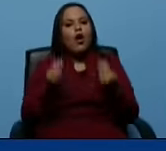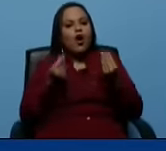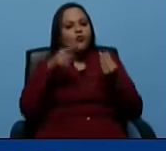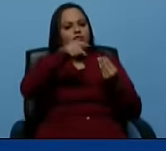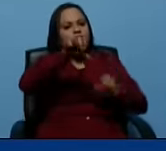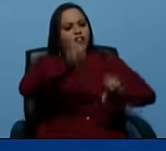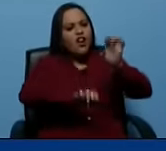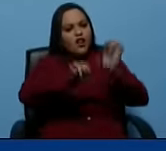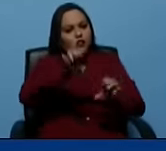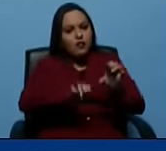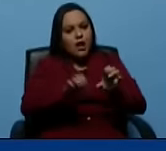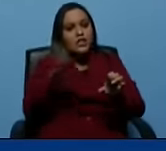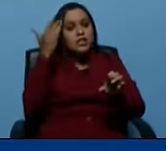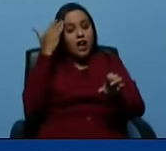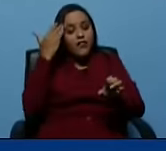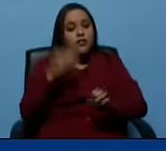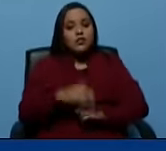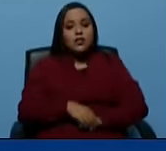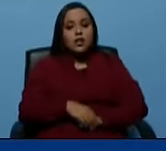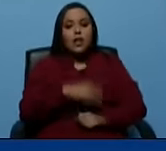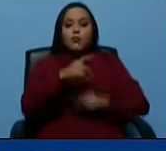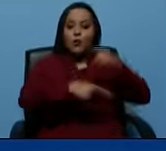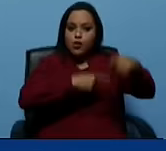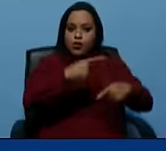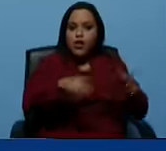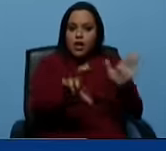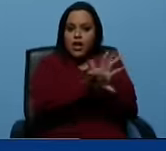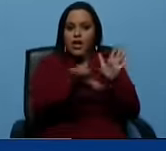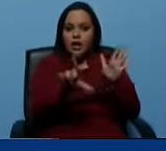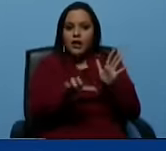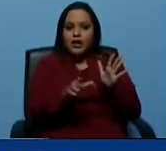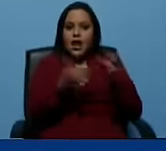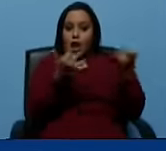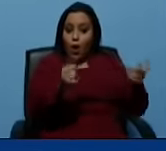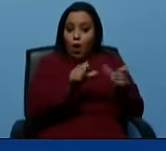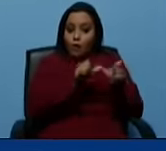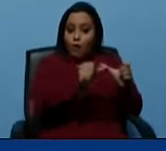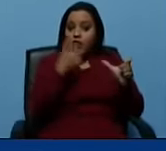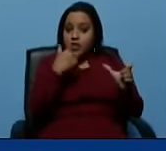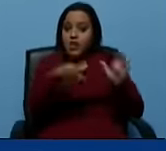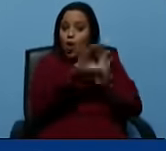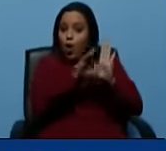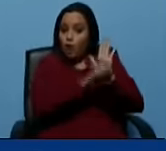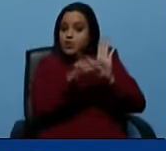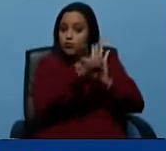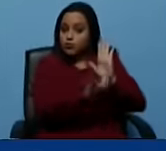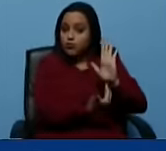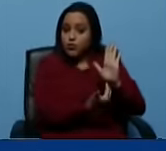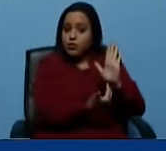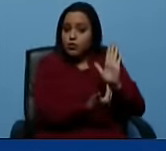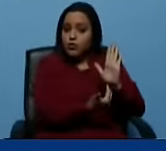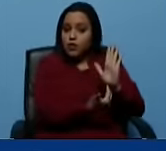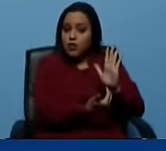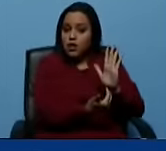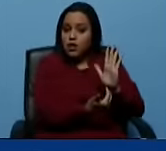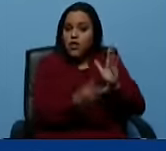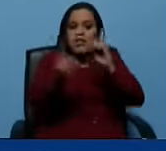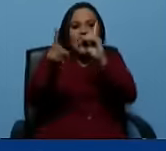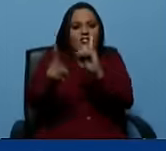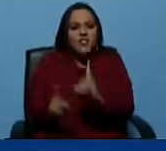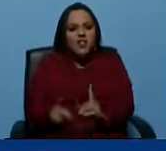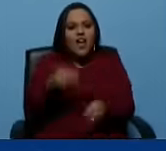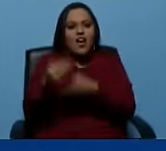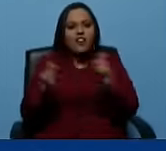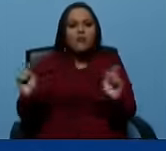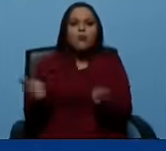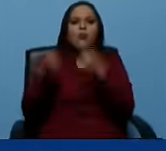de que, más allá de cumplir el procedimiento legal vigente establecido en la Constitución, hayan optado por